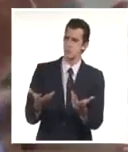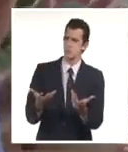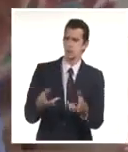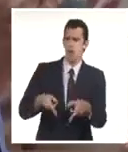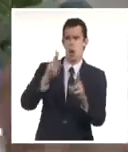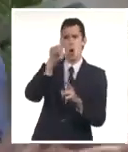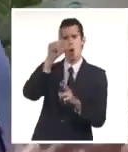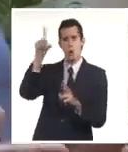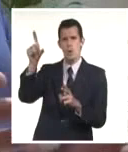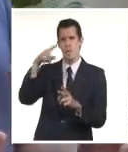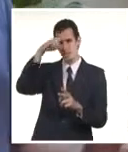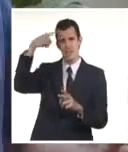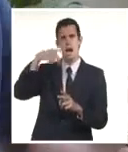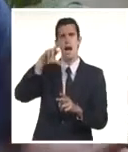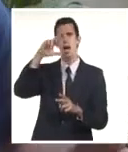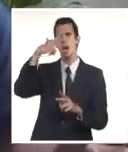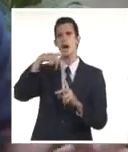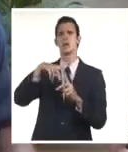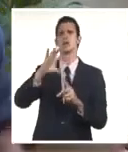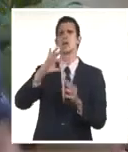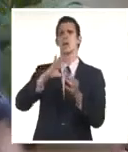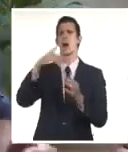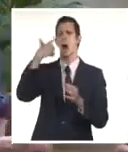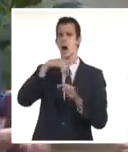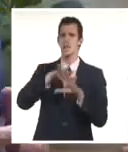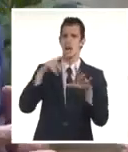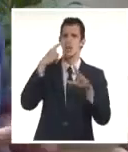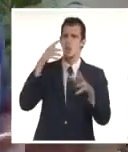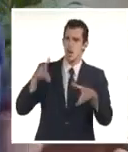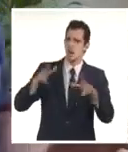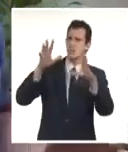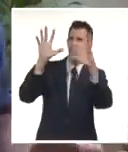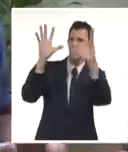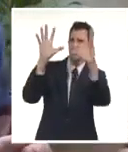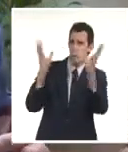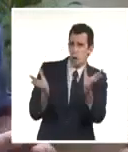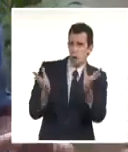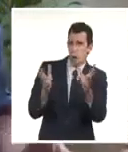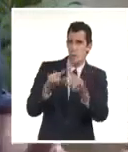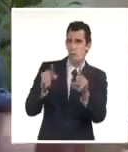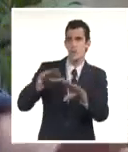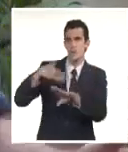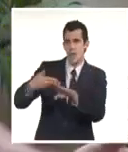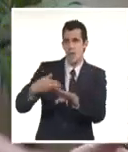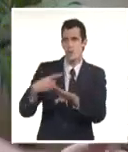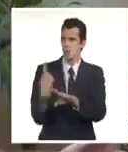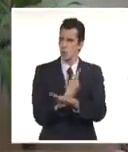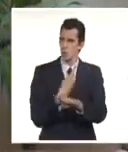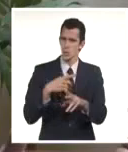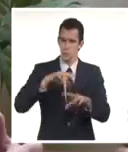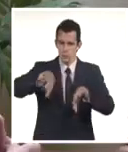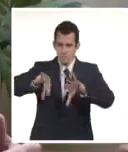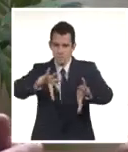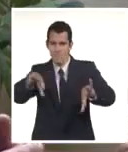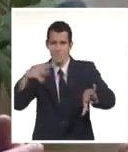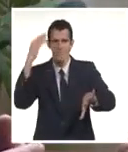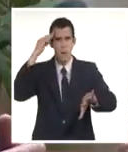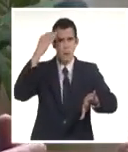pasa también por una evaluación técnica. Ahora primero hay que seguir escombriando. Tenemos que decir que lamentablemente esperamos que en los